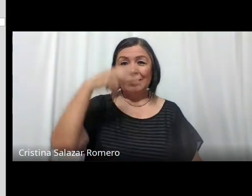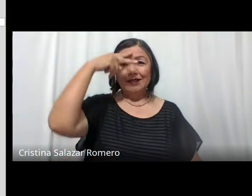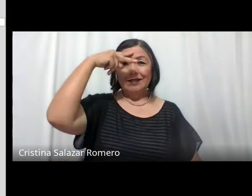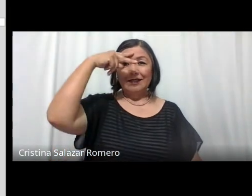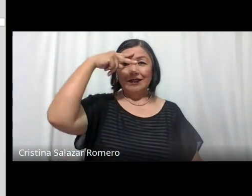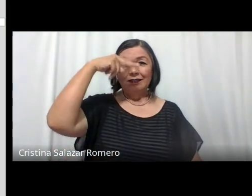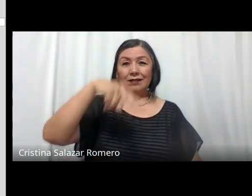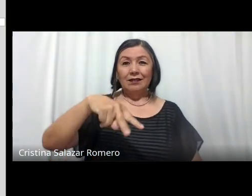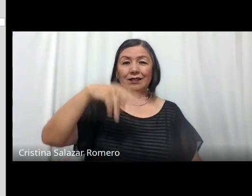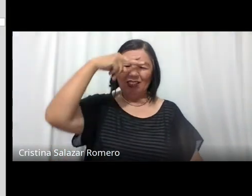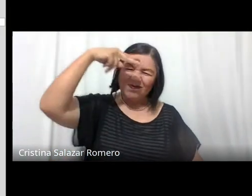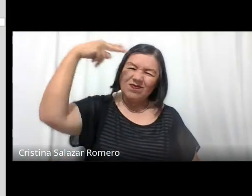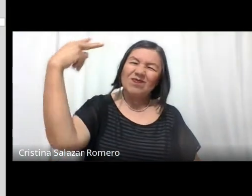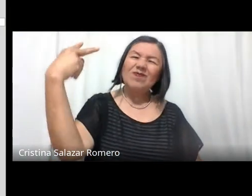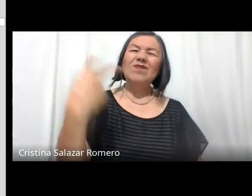diferencia?